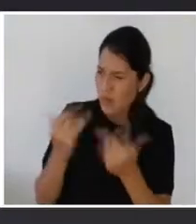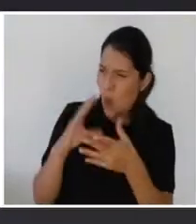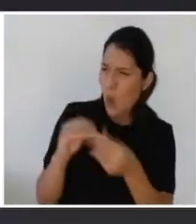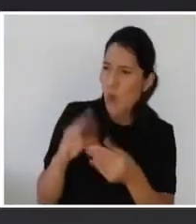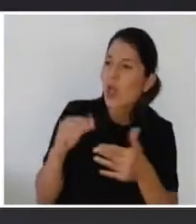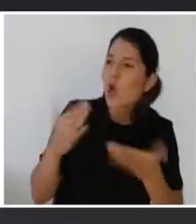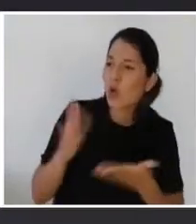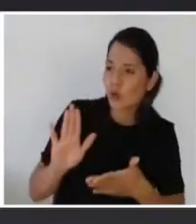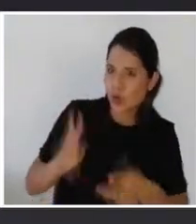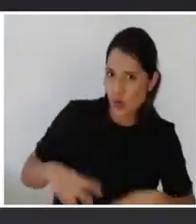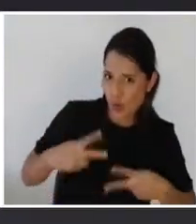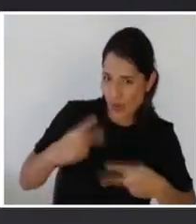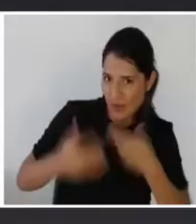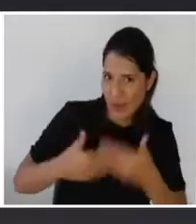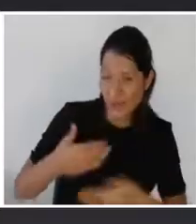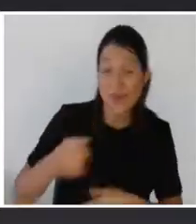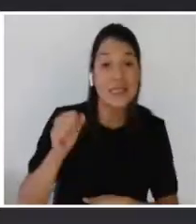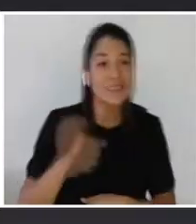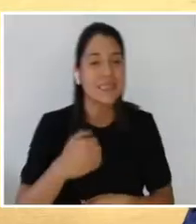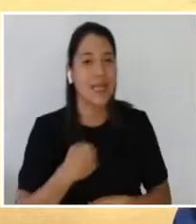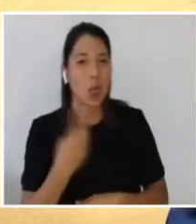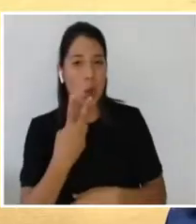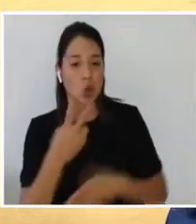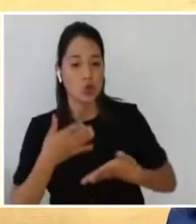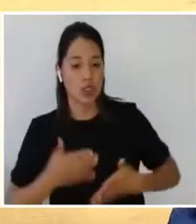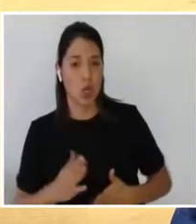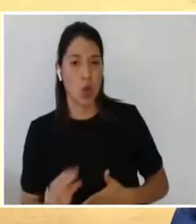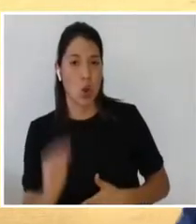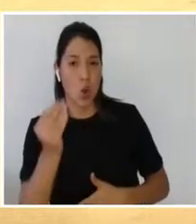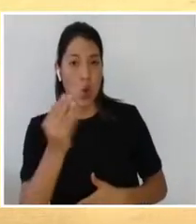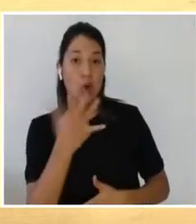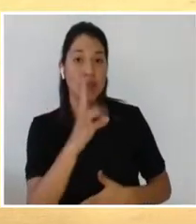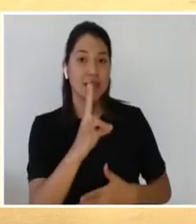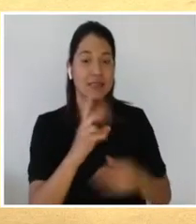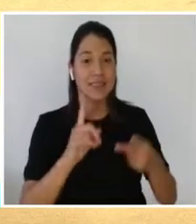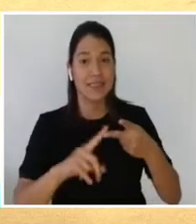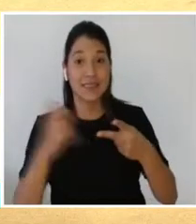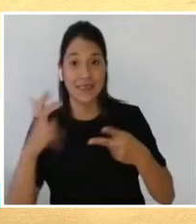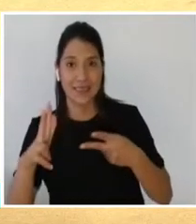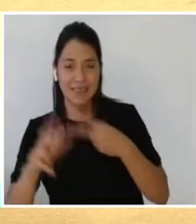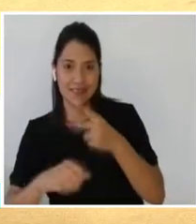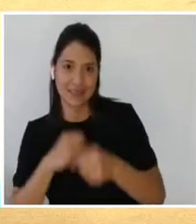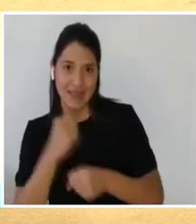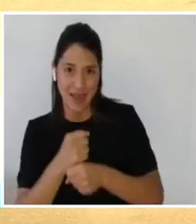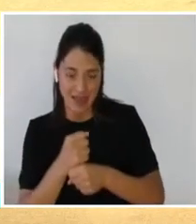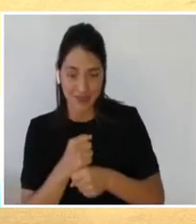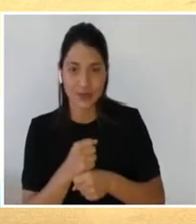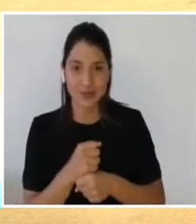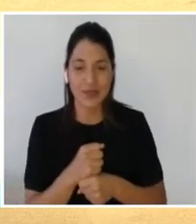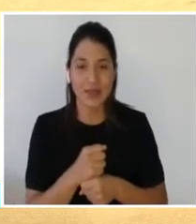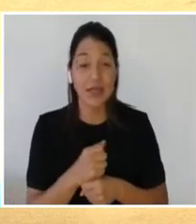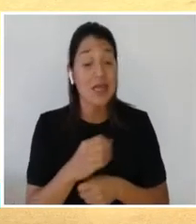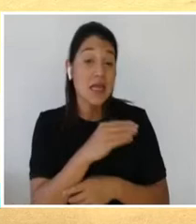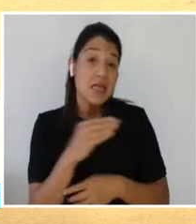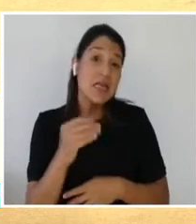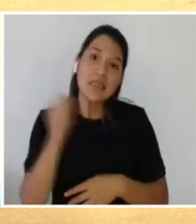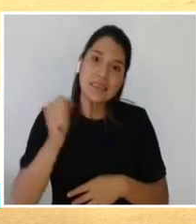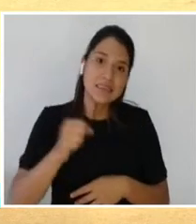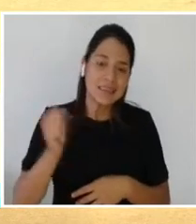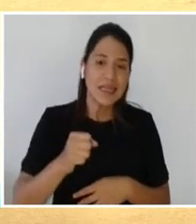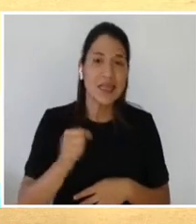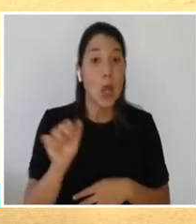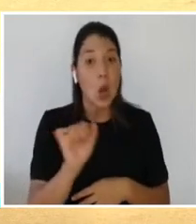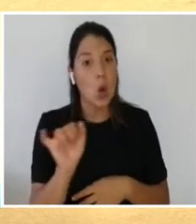sí, yo tengo dos hijos adolescentes de 17 y 13 años. Y pues sí, como lo dice